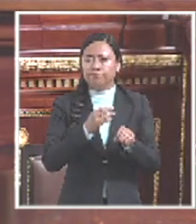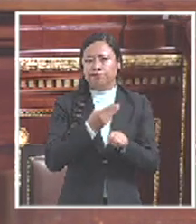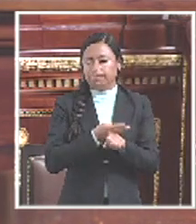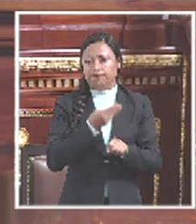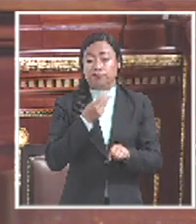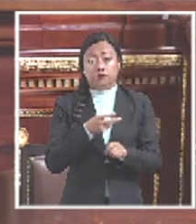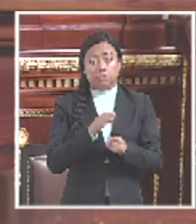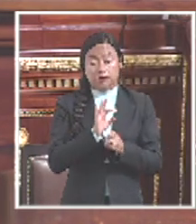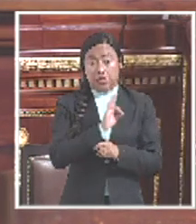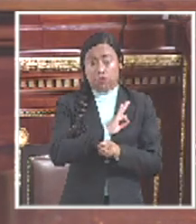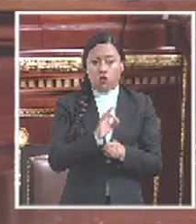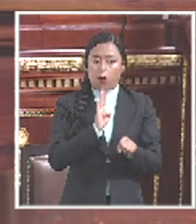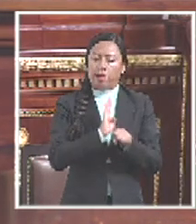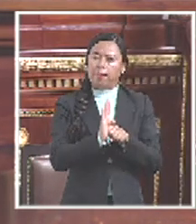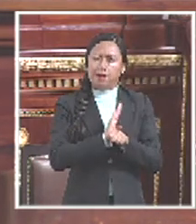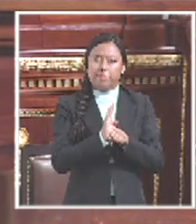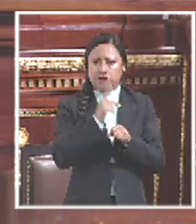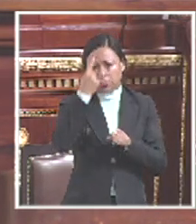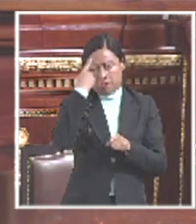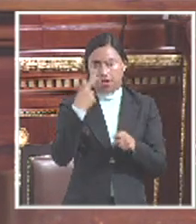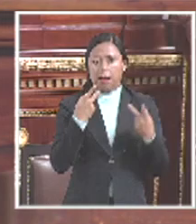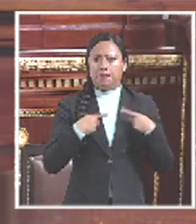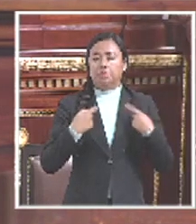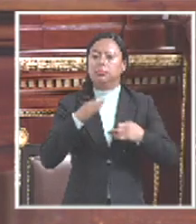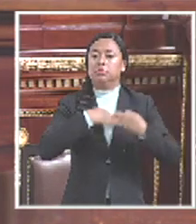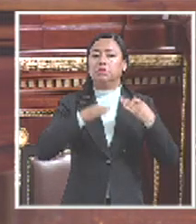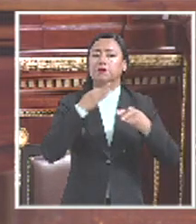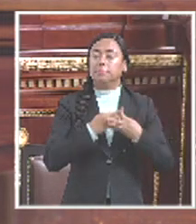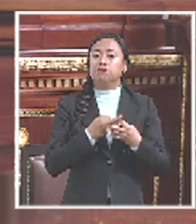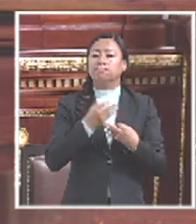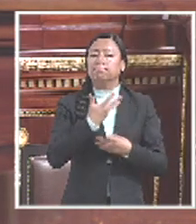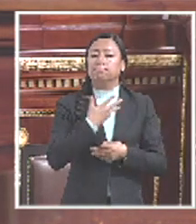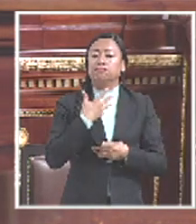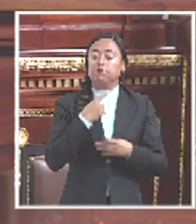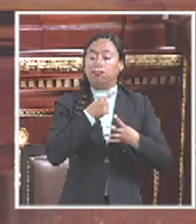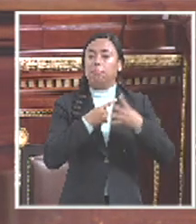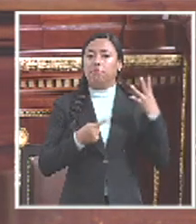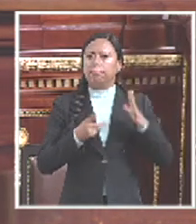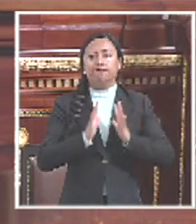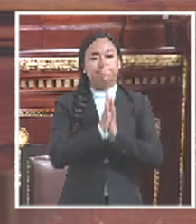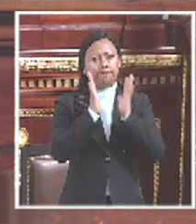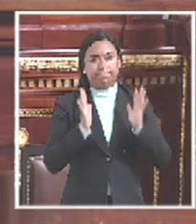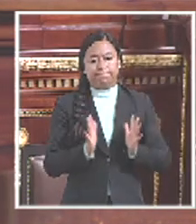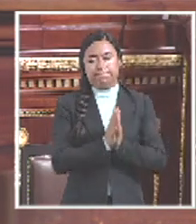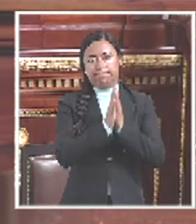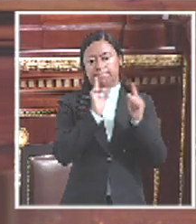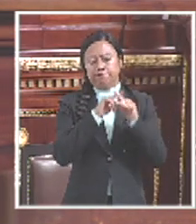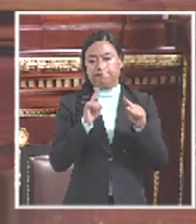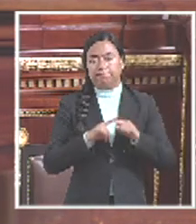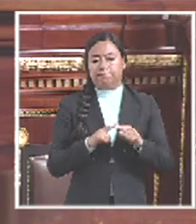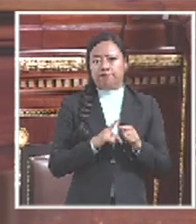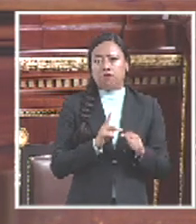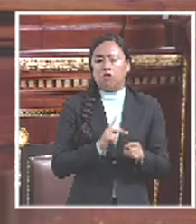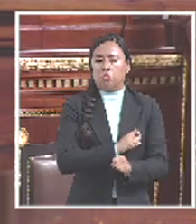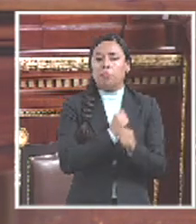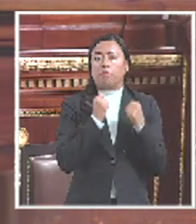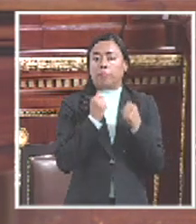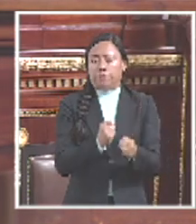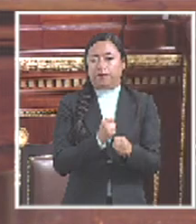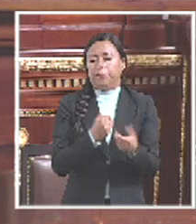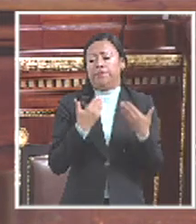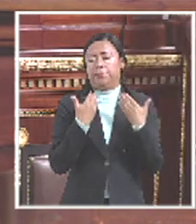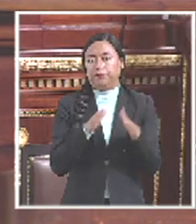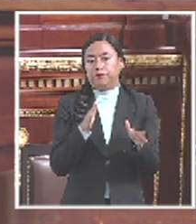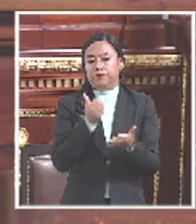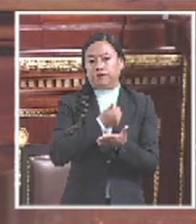la ciudadanía y el interés general contar con una amplia y constructiva participación de los poderes públicos de la ciudad y de